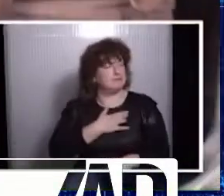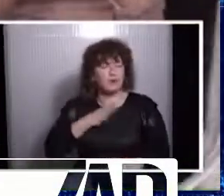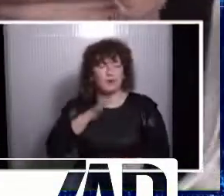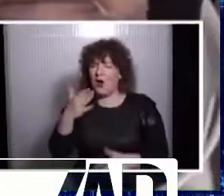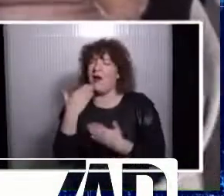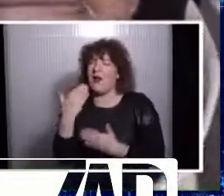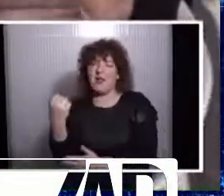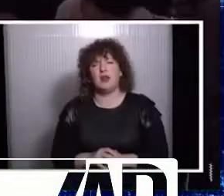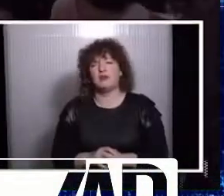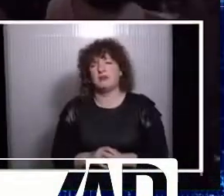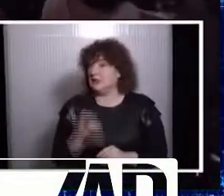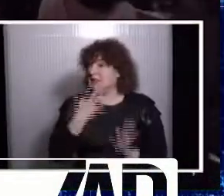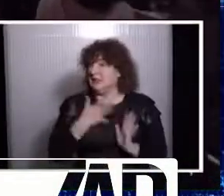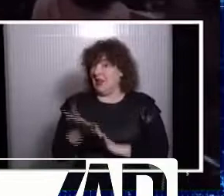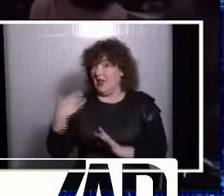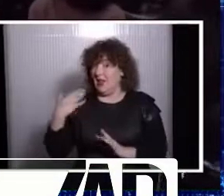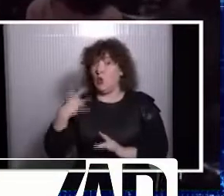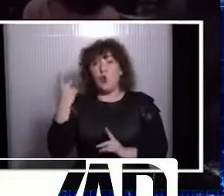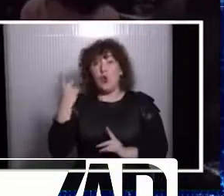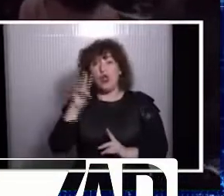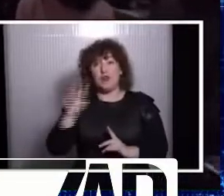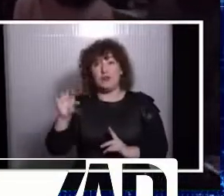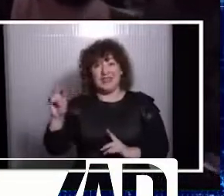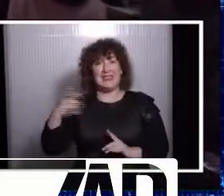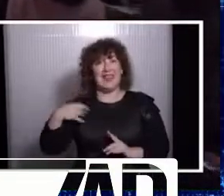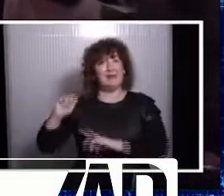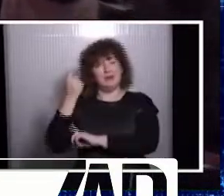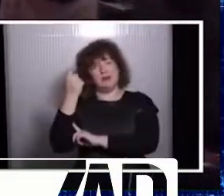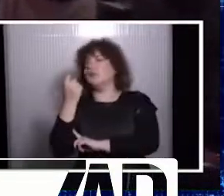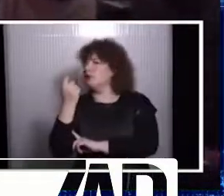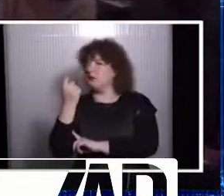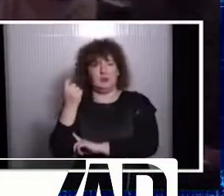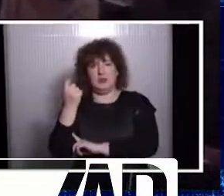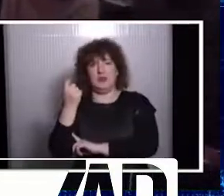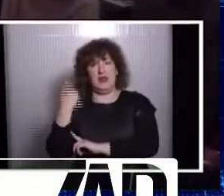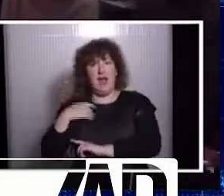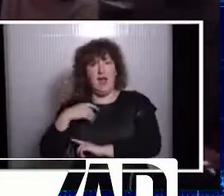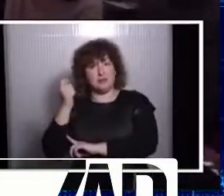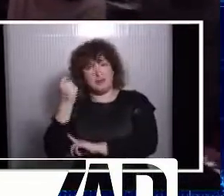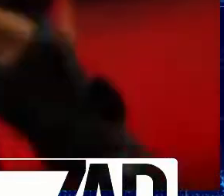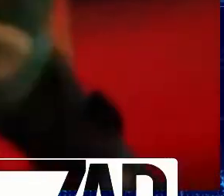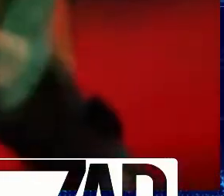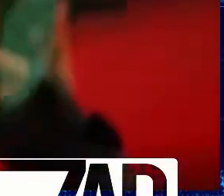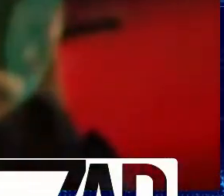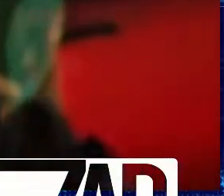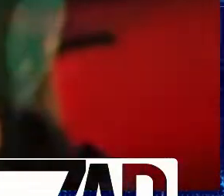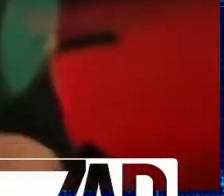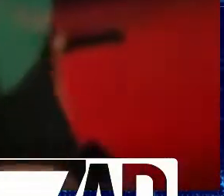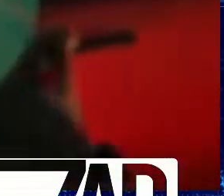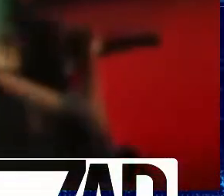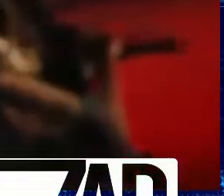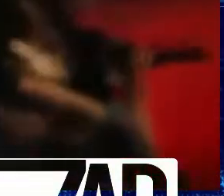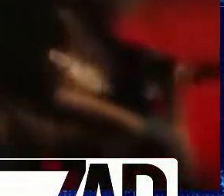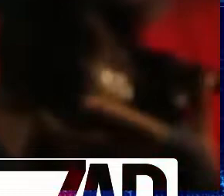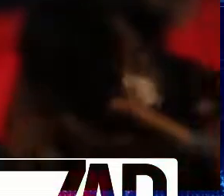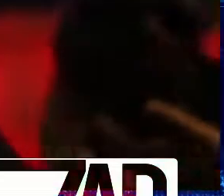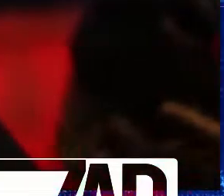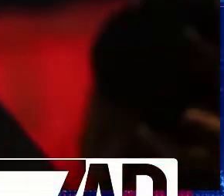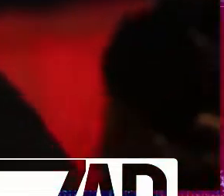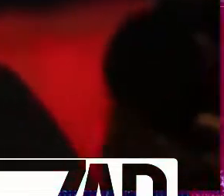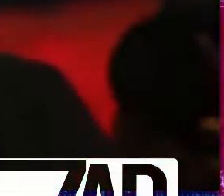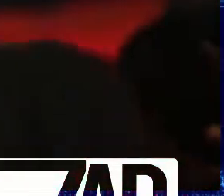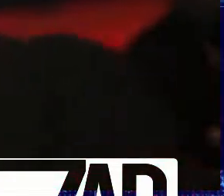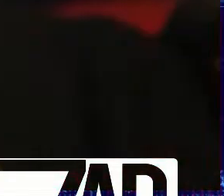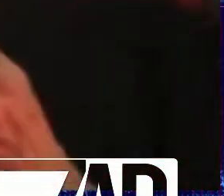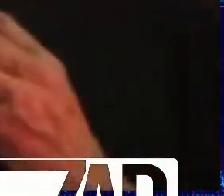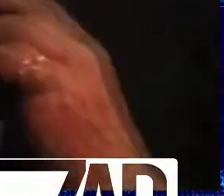con todas sus palabras: esto es censura, sí, pero hasta el día 31, un día